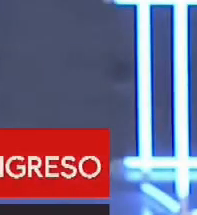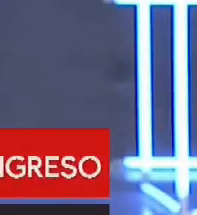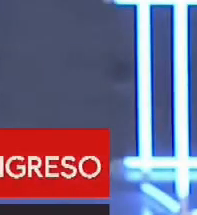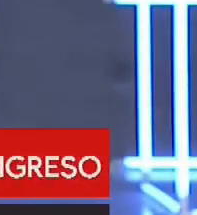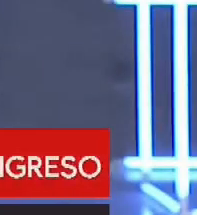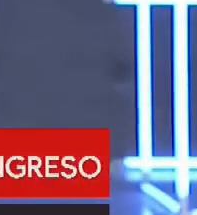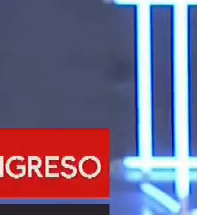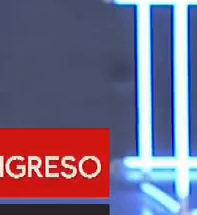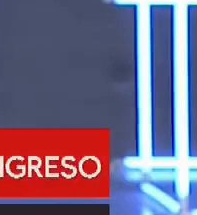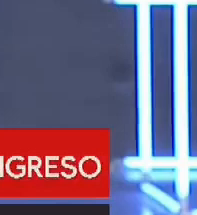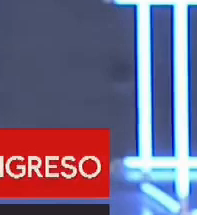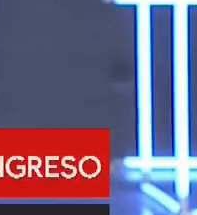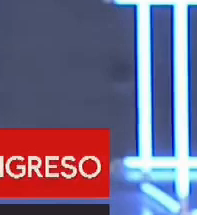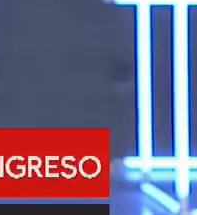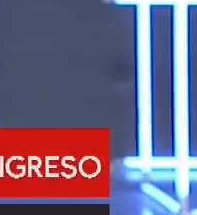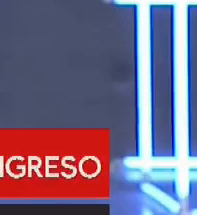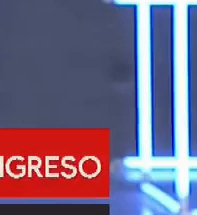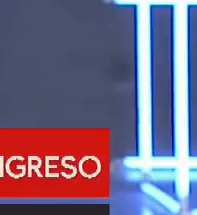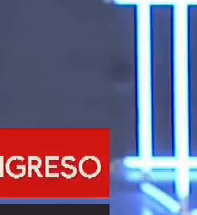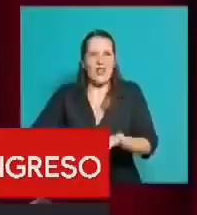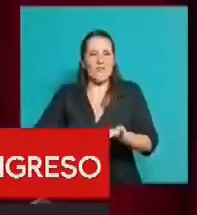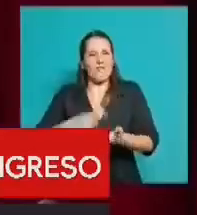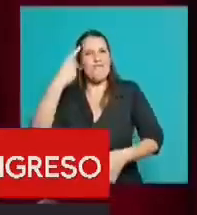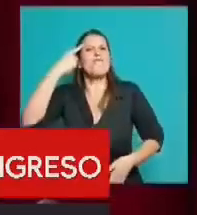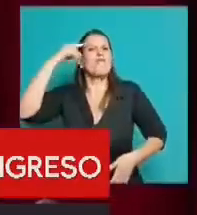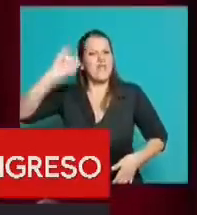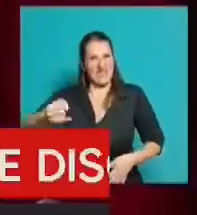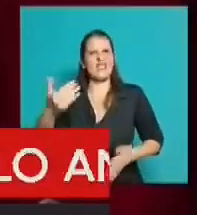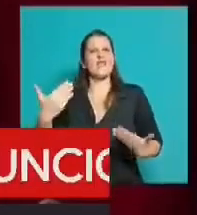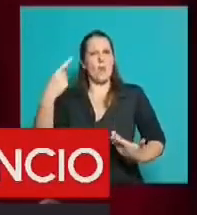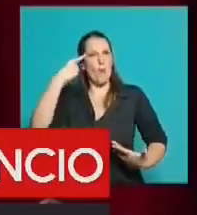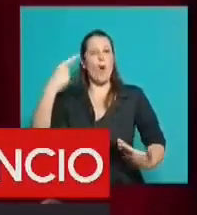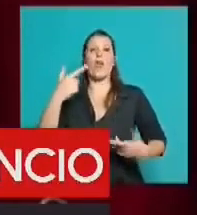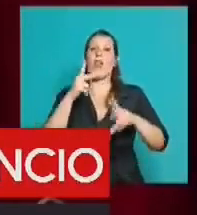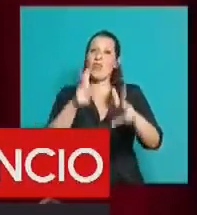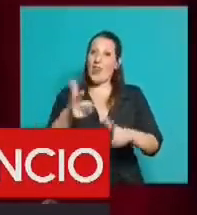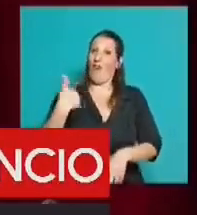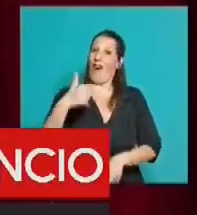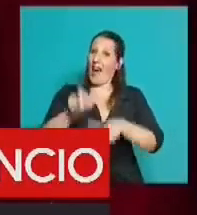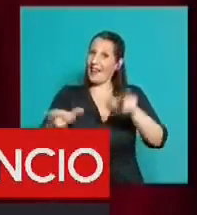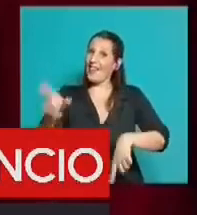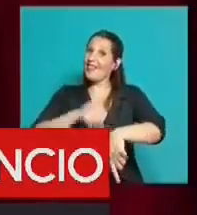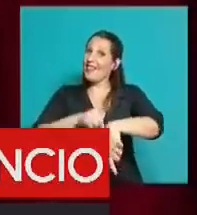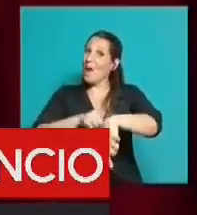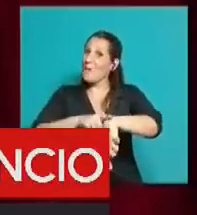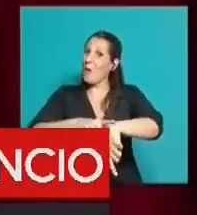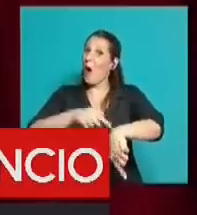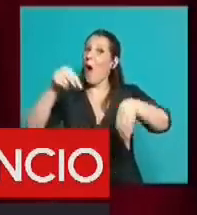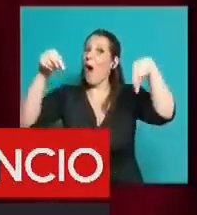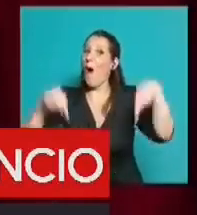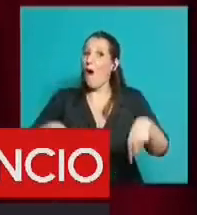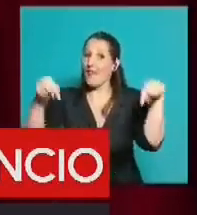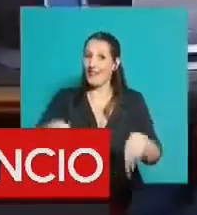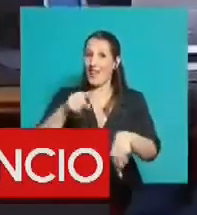supuesto, vamos a desarrollar en el diario. Por eso le digo, argentinos, el tiempo es hoy, nuestro tiempo